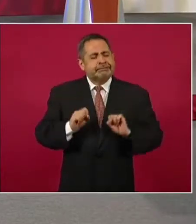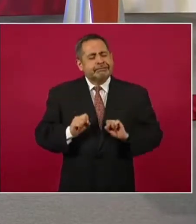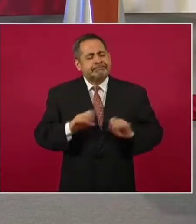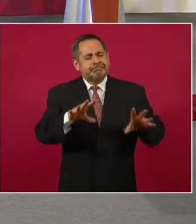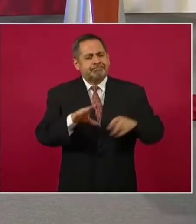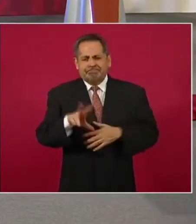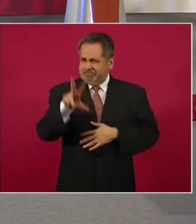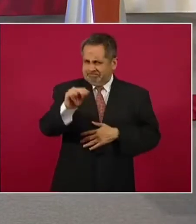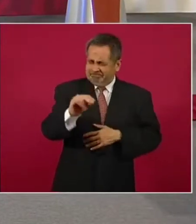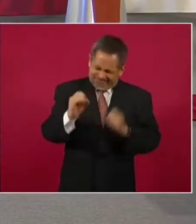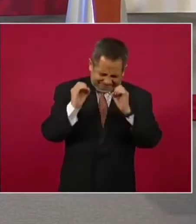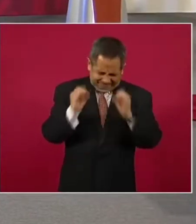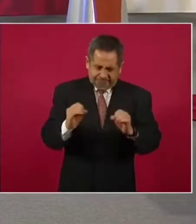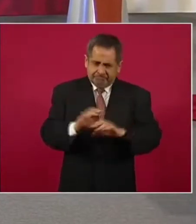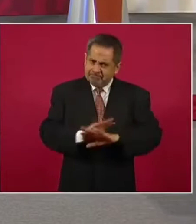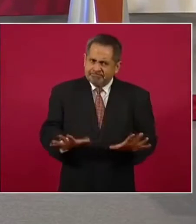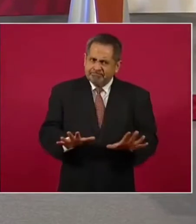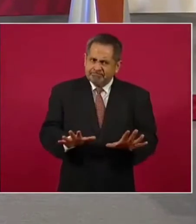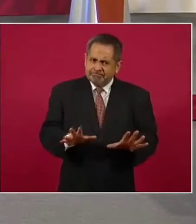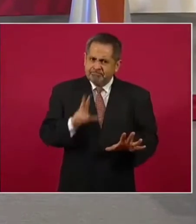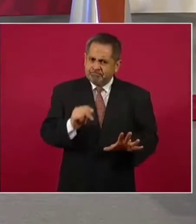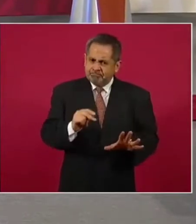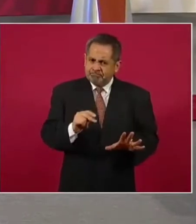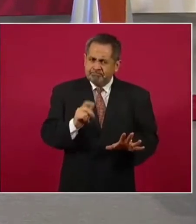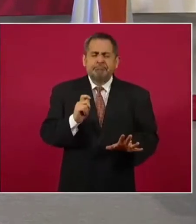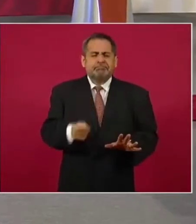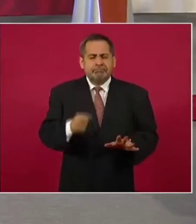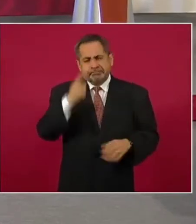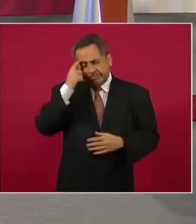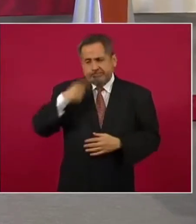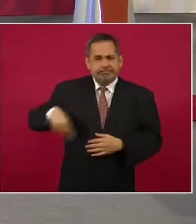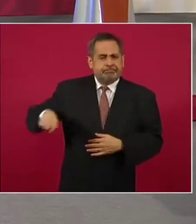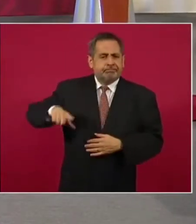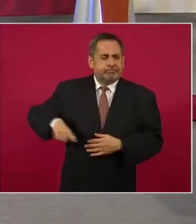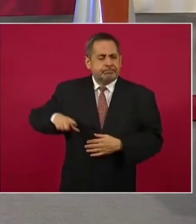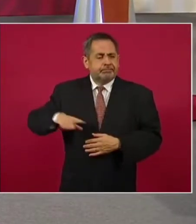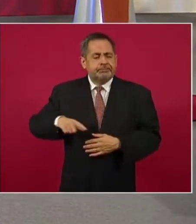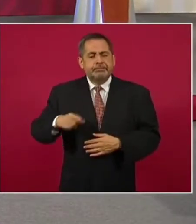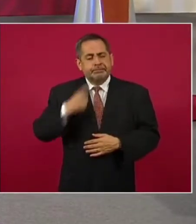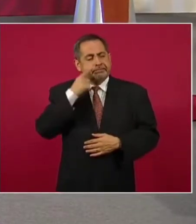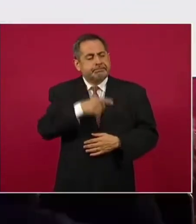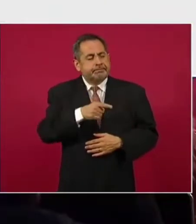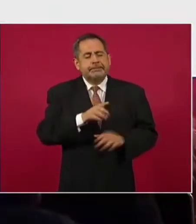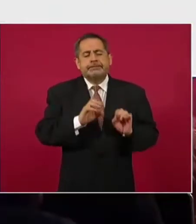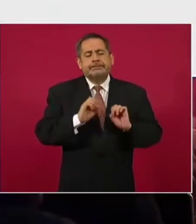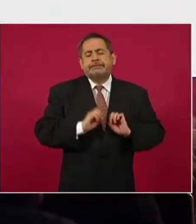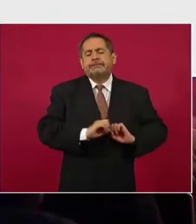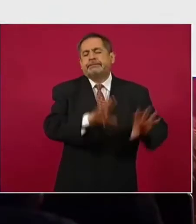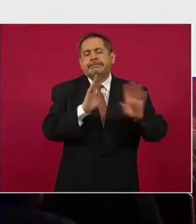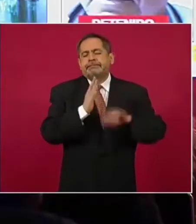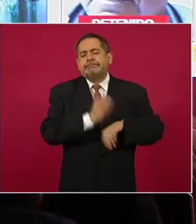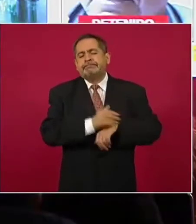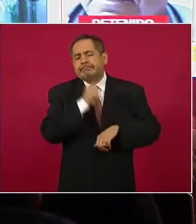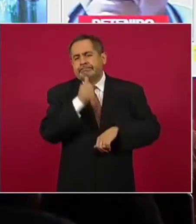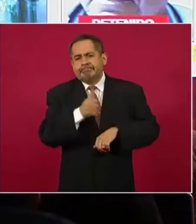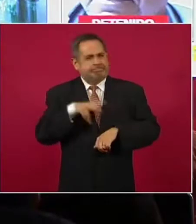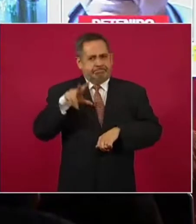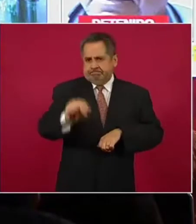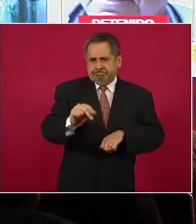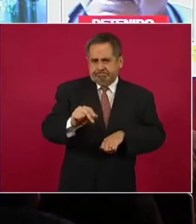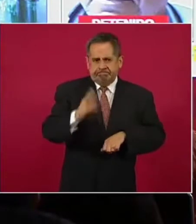estrategia del gobierno federal para que no haya ningún delito que se deje de perseguir y castigar siguiente